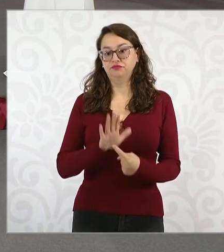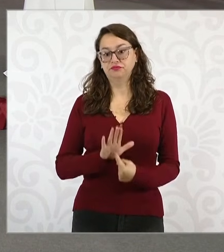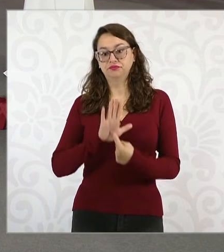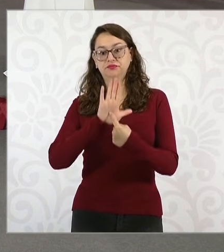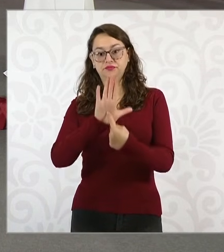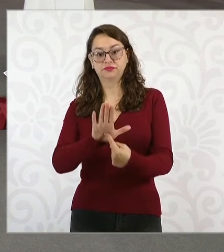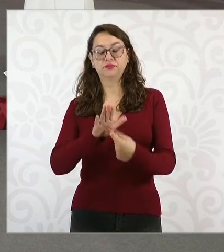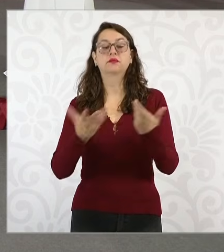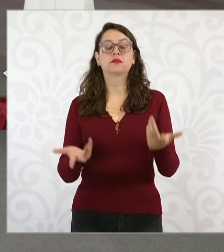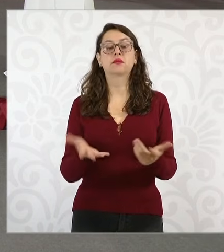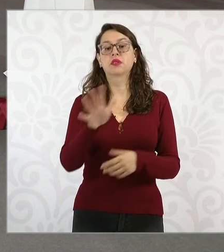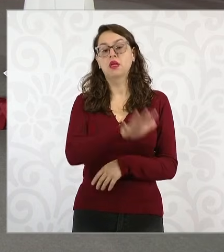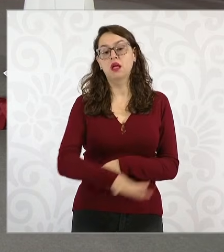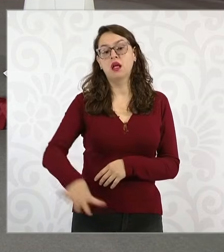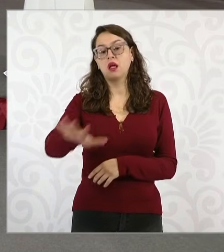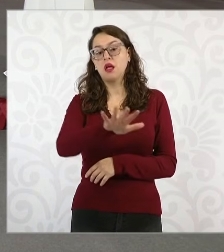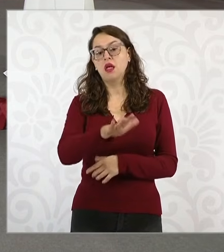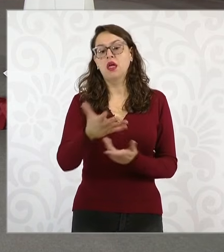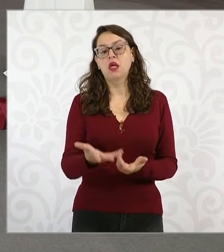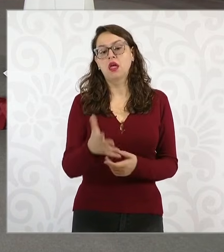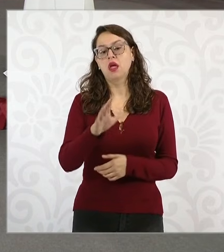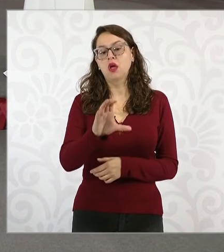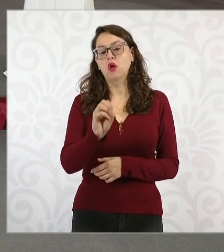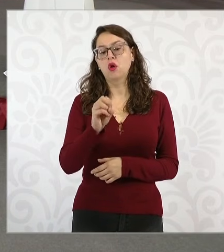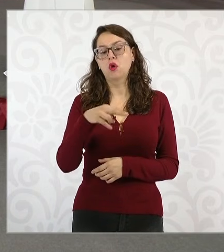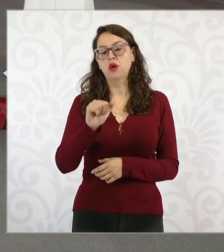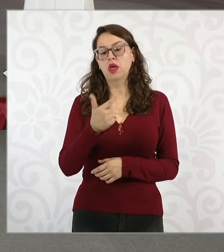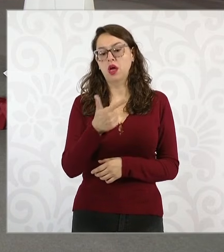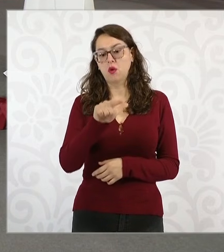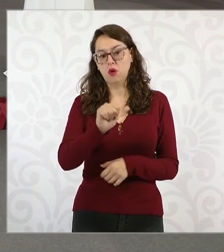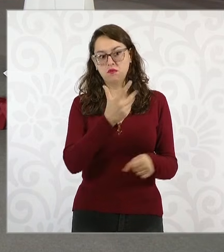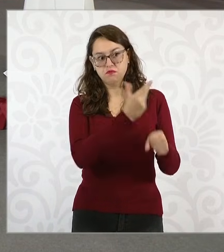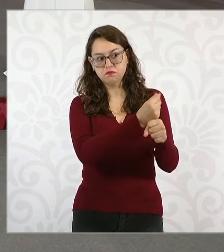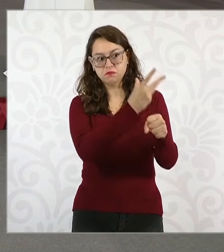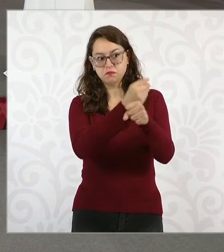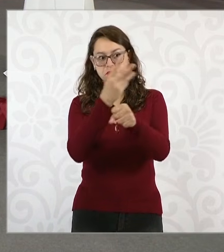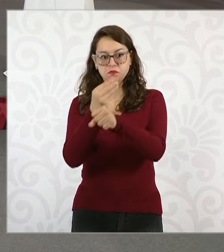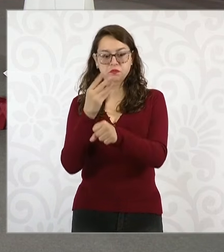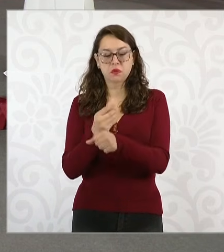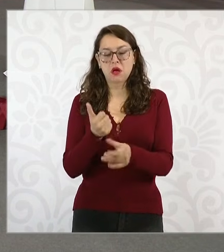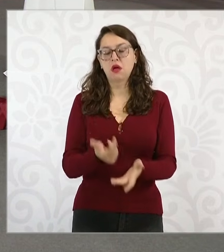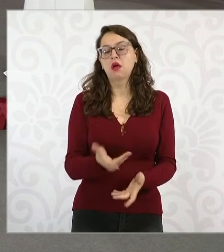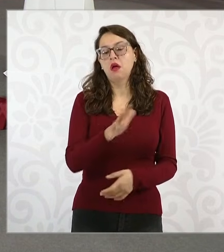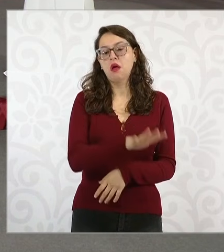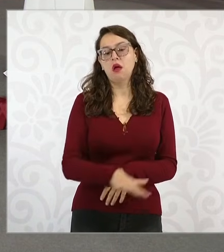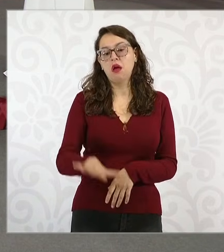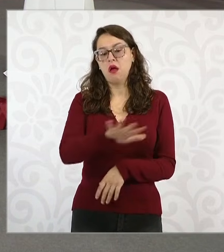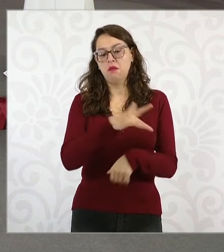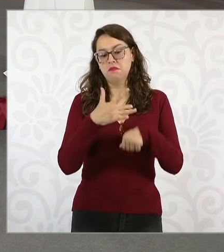obras que estamos realizando en Conagua para ayudar a prevenir inundaciones en la zona oriente del Valle de México. Adelante, por